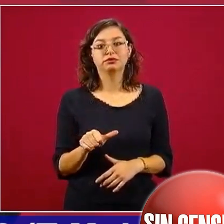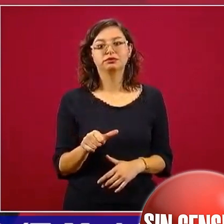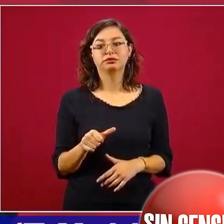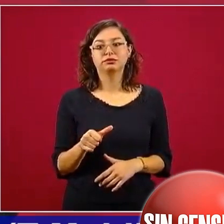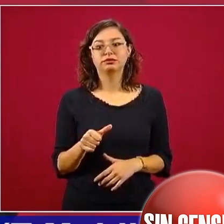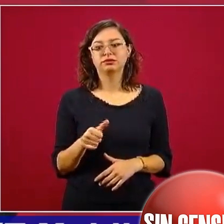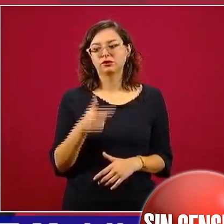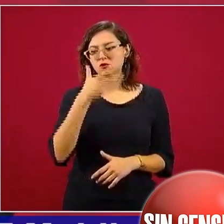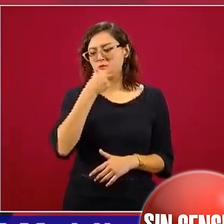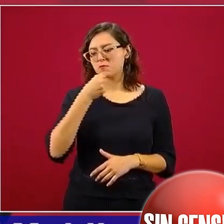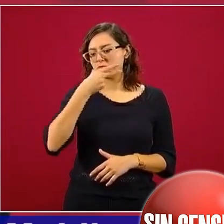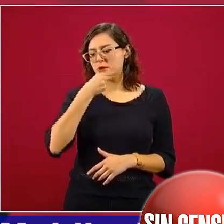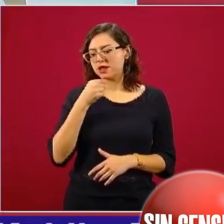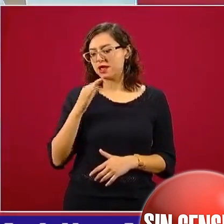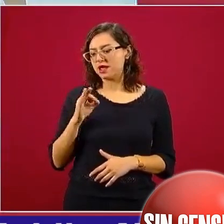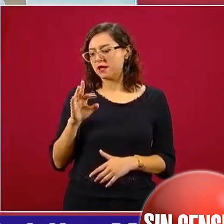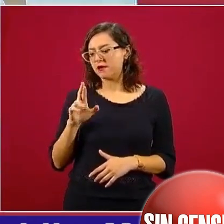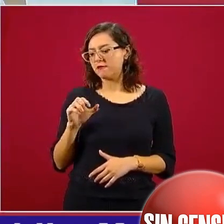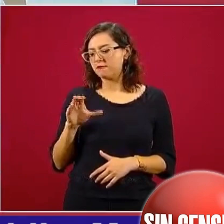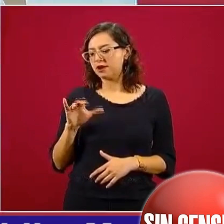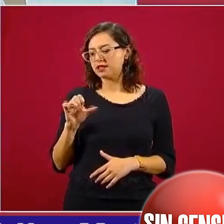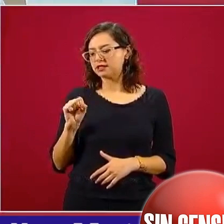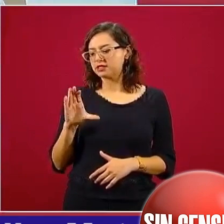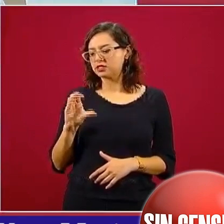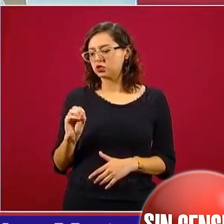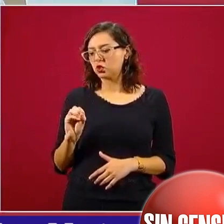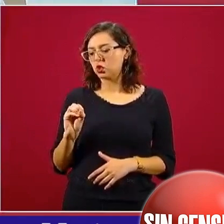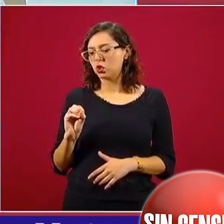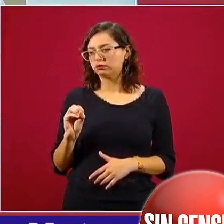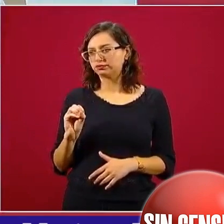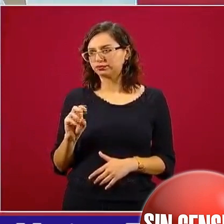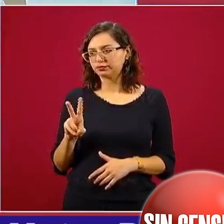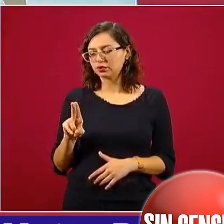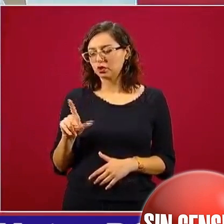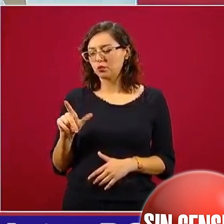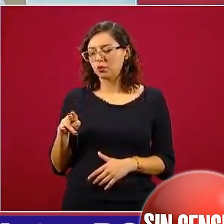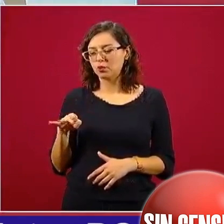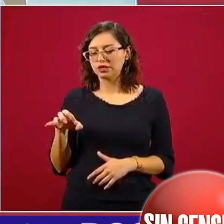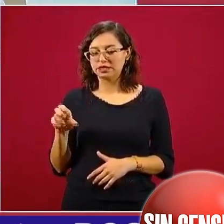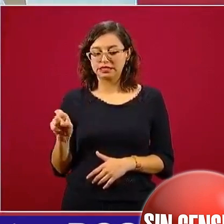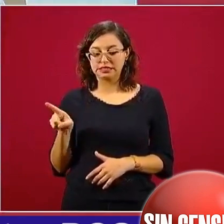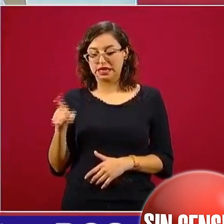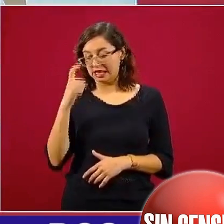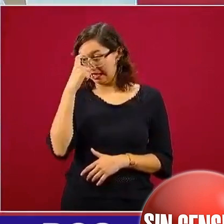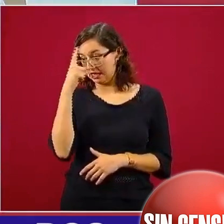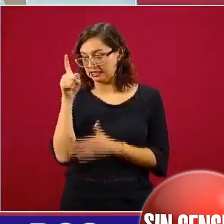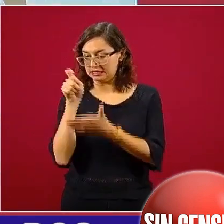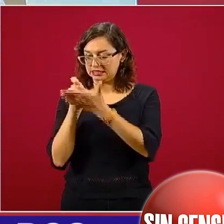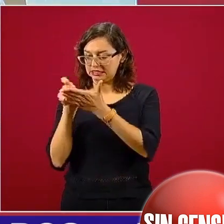Francisco Bulnes, un historiador, un escritor